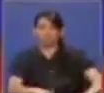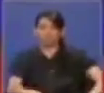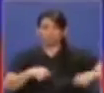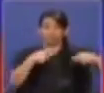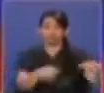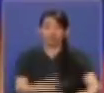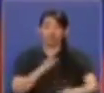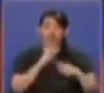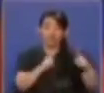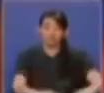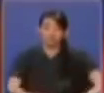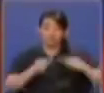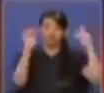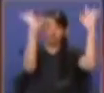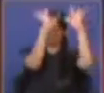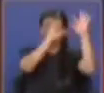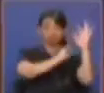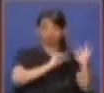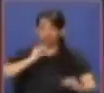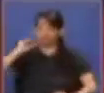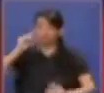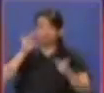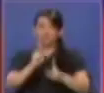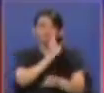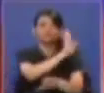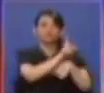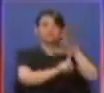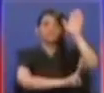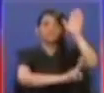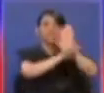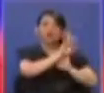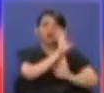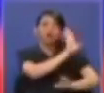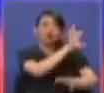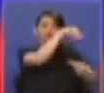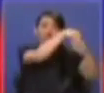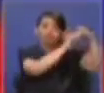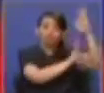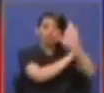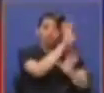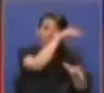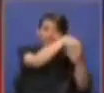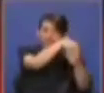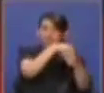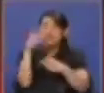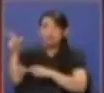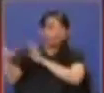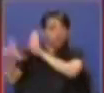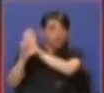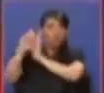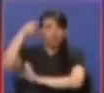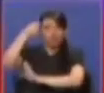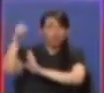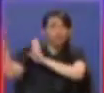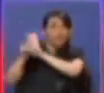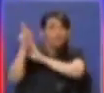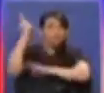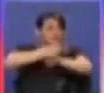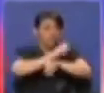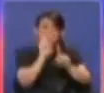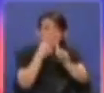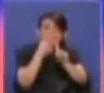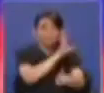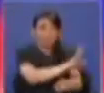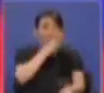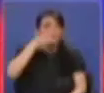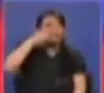se invierten también para desarrollo local, es una política de Estado. Ahora estar junto a un proyecto estratégico es una bendición.